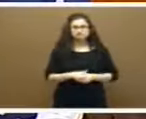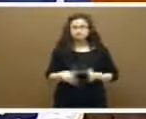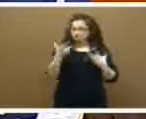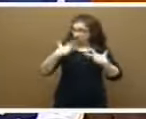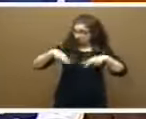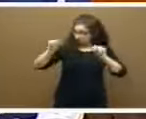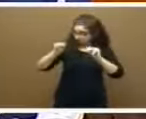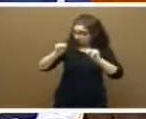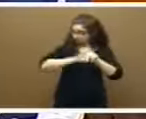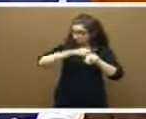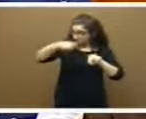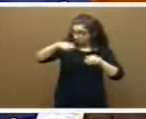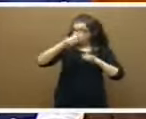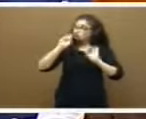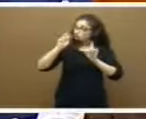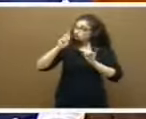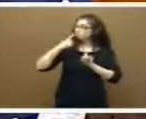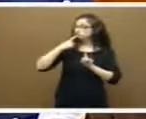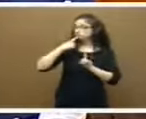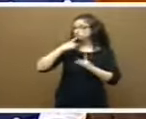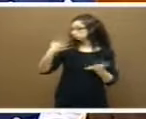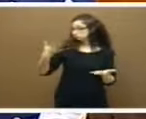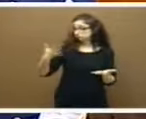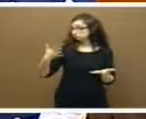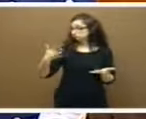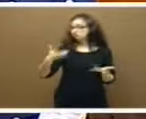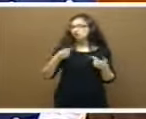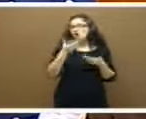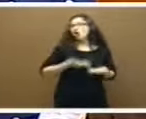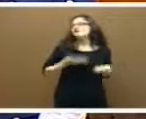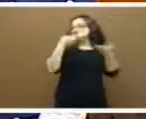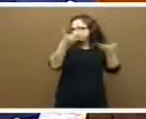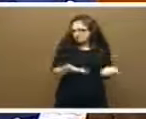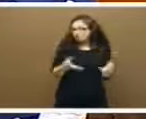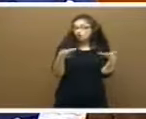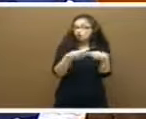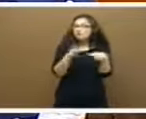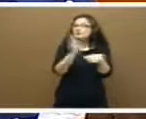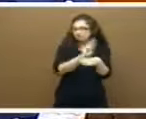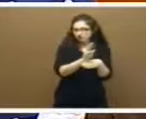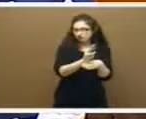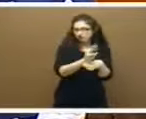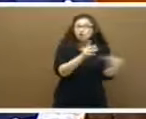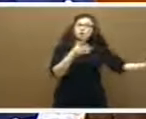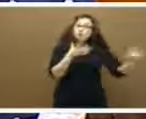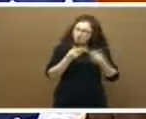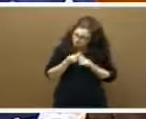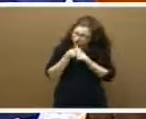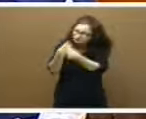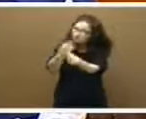Termino, señor presidente. Simplemente quiero hacer el ofrecimiento de este grupo parlamentario para ir juntos a Madrid con una voz fuerte, una voz